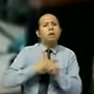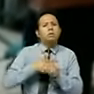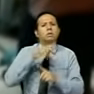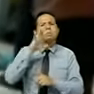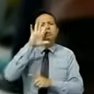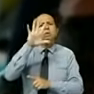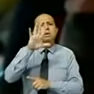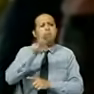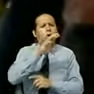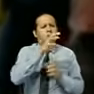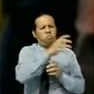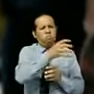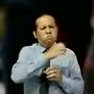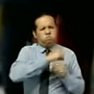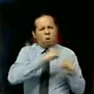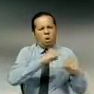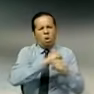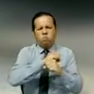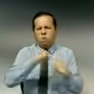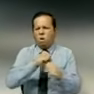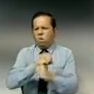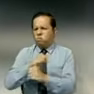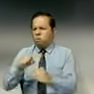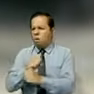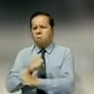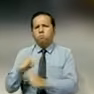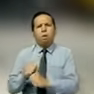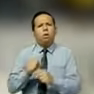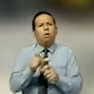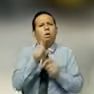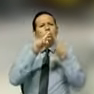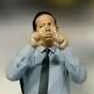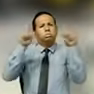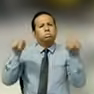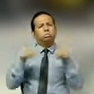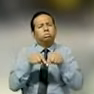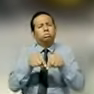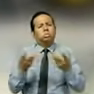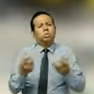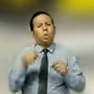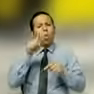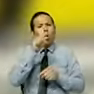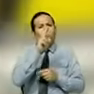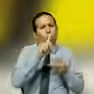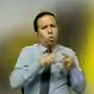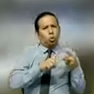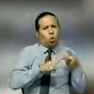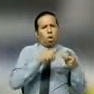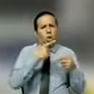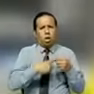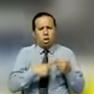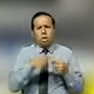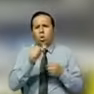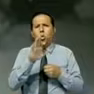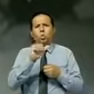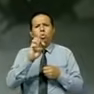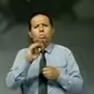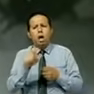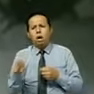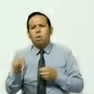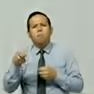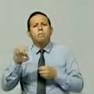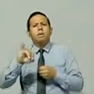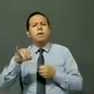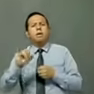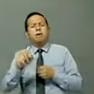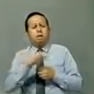los atentados perpetrados en contra de cajeros automáticos, dos en el DMQ, uno en el Valle de Tumbaco y dos en Mejía.